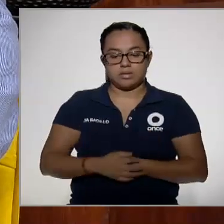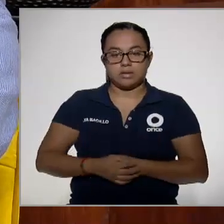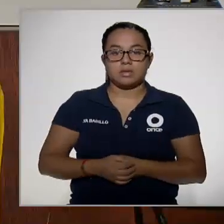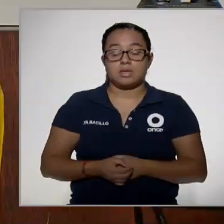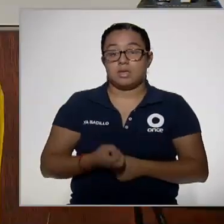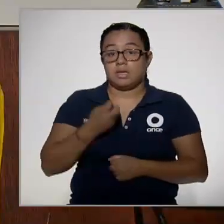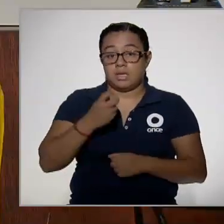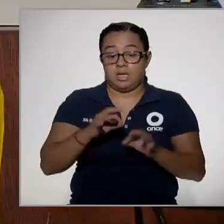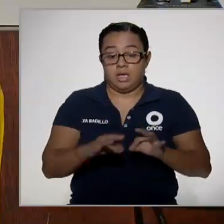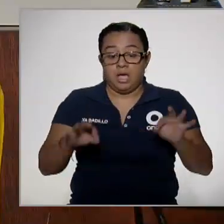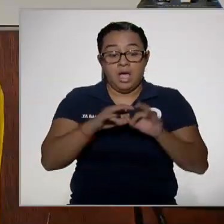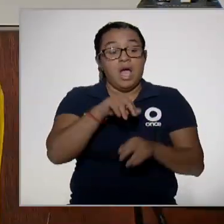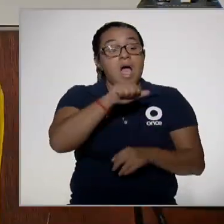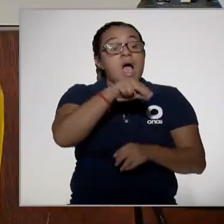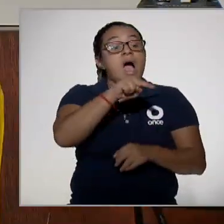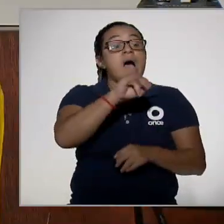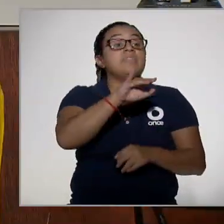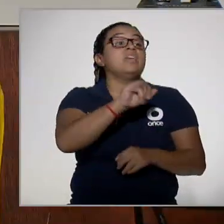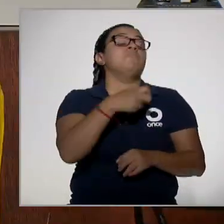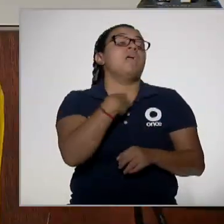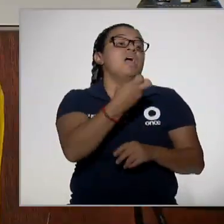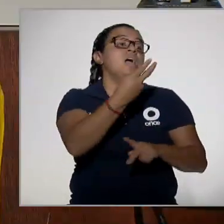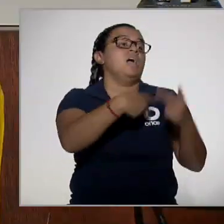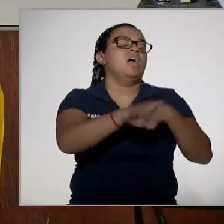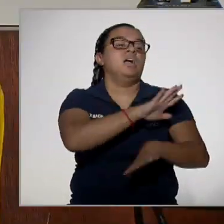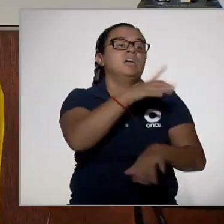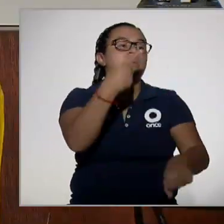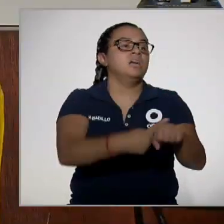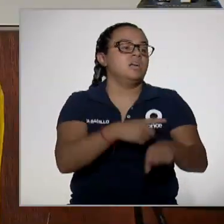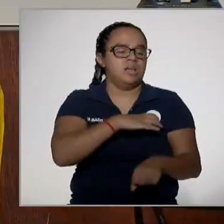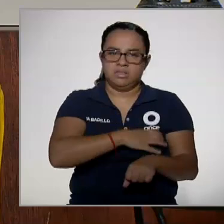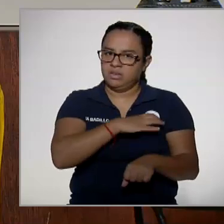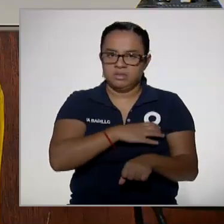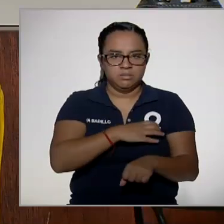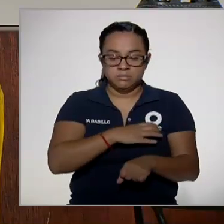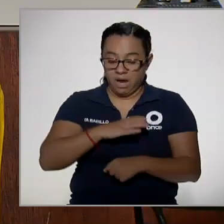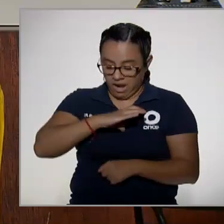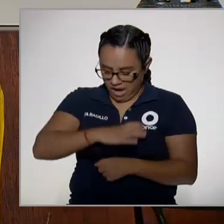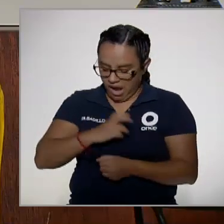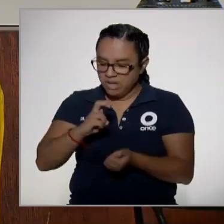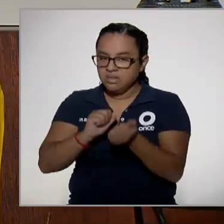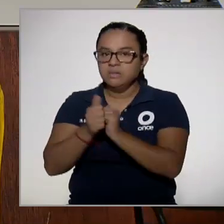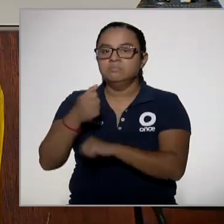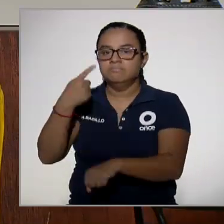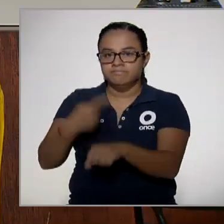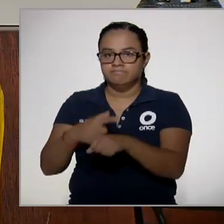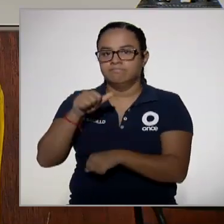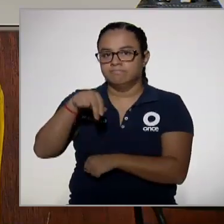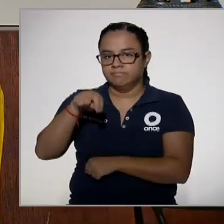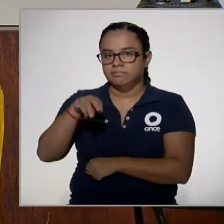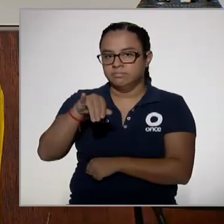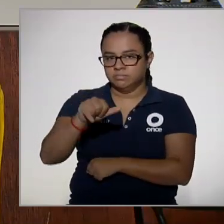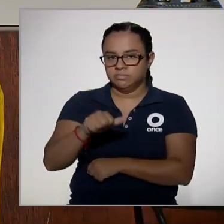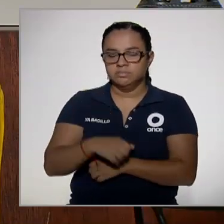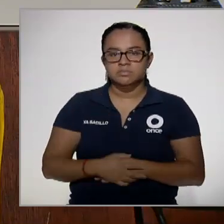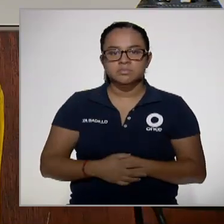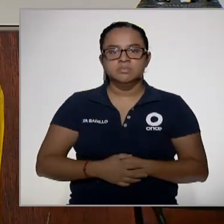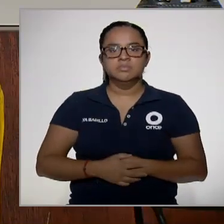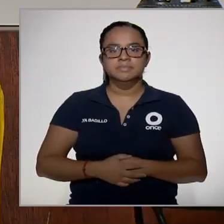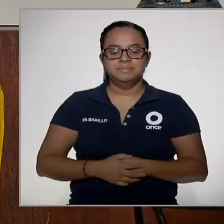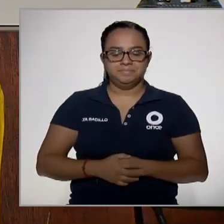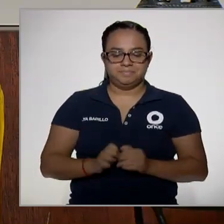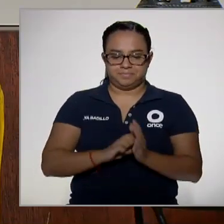no es que la anemia te cause el cáncer sino que el cáncer te causa la anemia por eso hay que buscar la causa tener